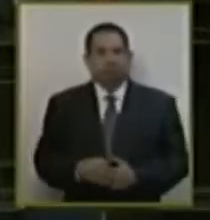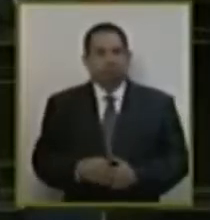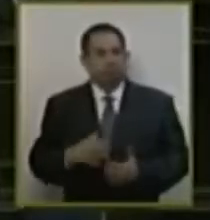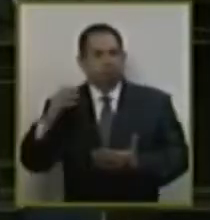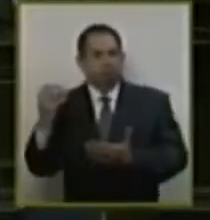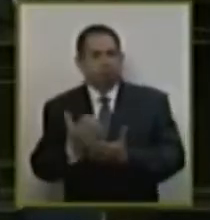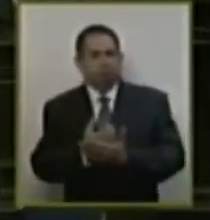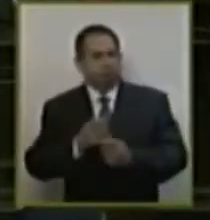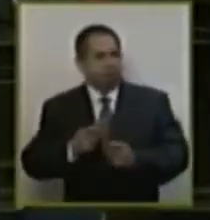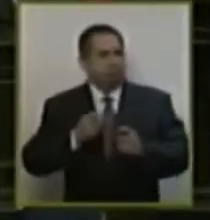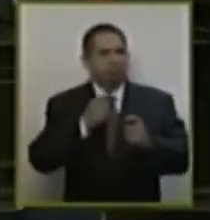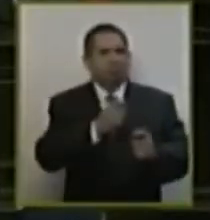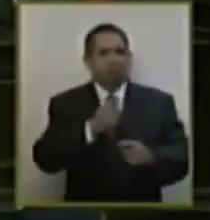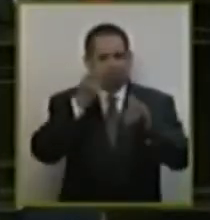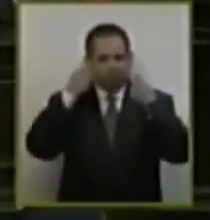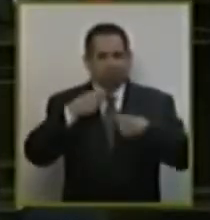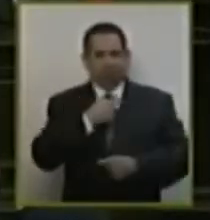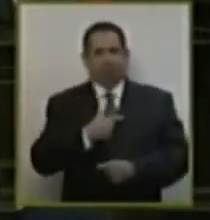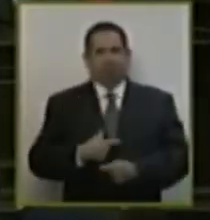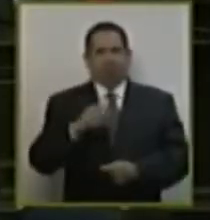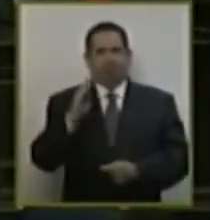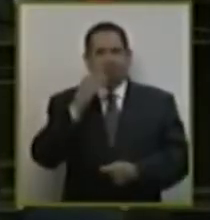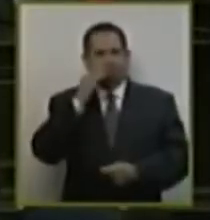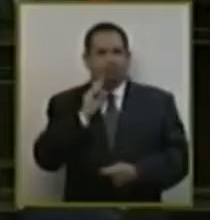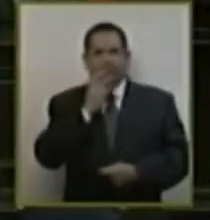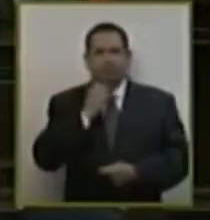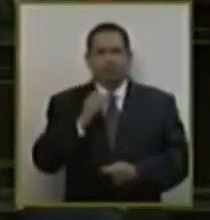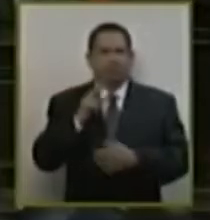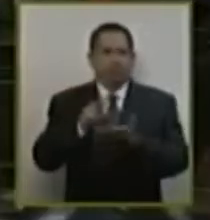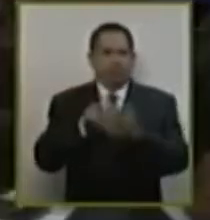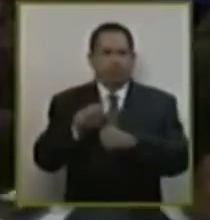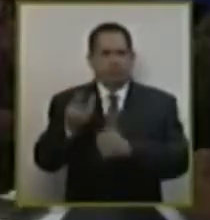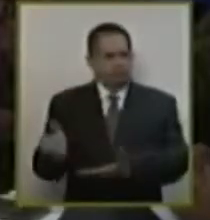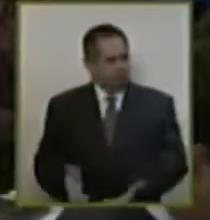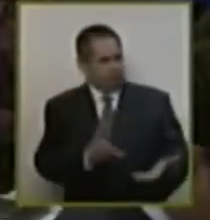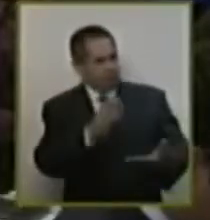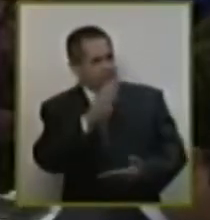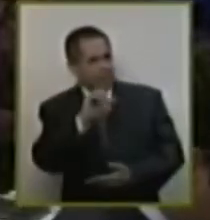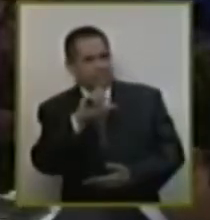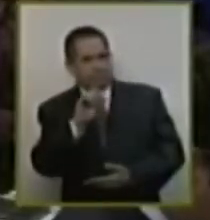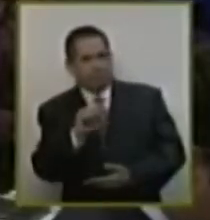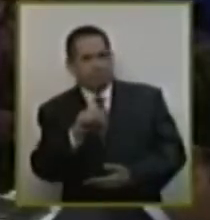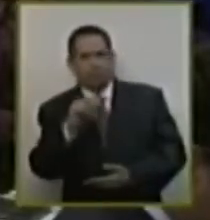Honor Belisario Domínguez 2018. Adelante, don Carlos Payán.